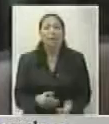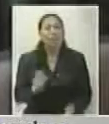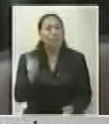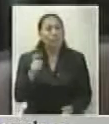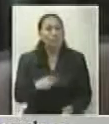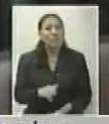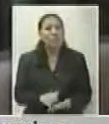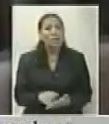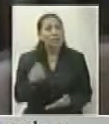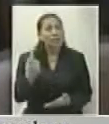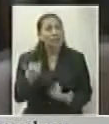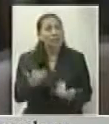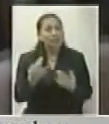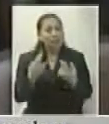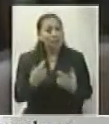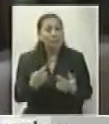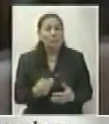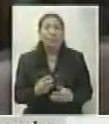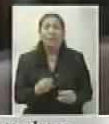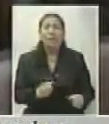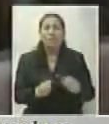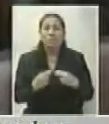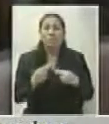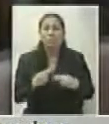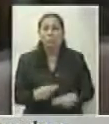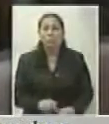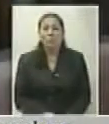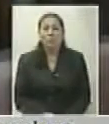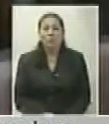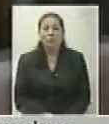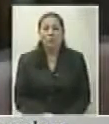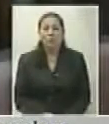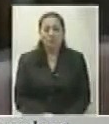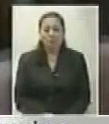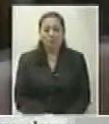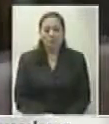difícil resulta hacer entender que hay que respetar los derechos humanos, señor presidente. Muchas gracias.